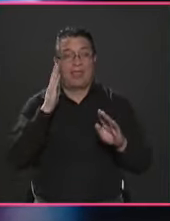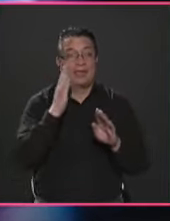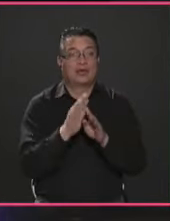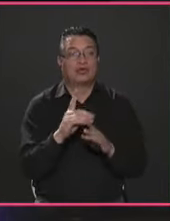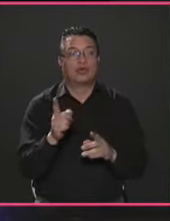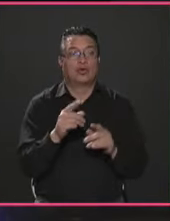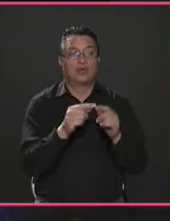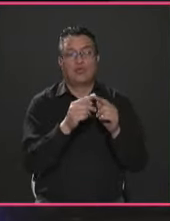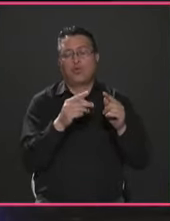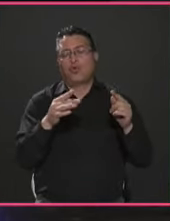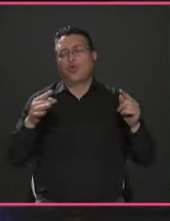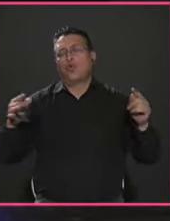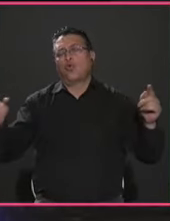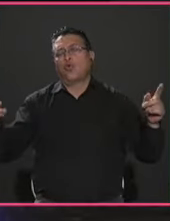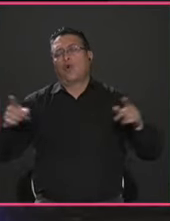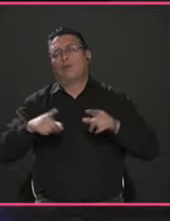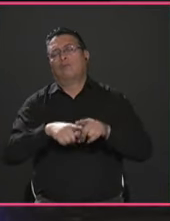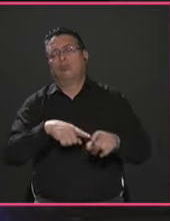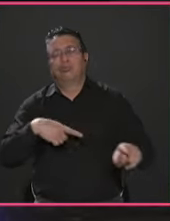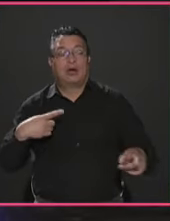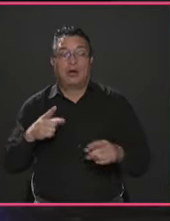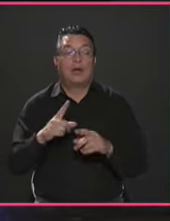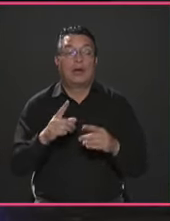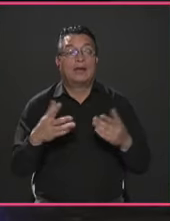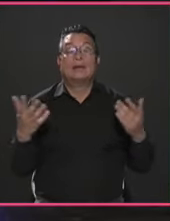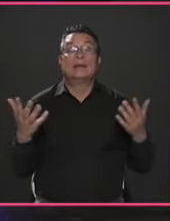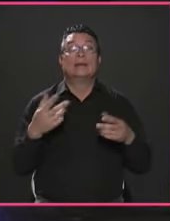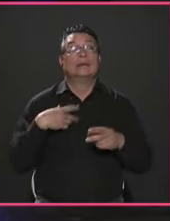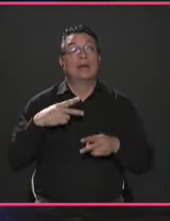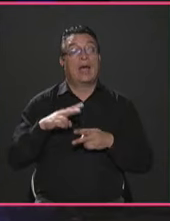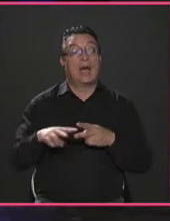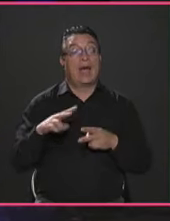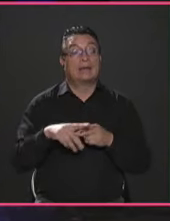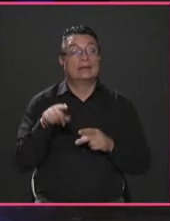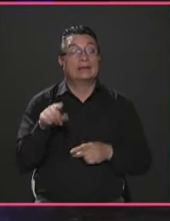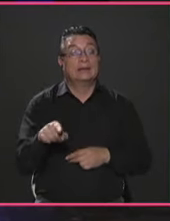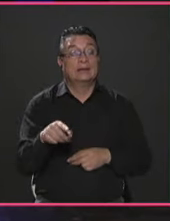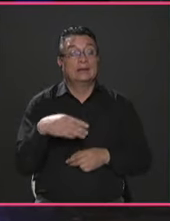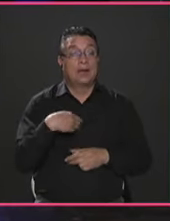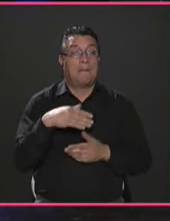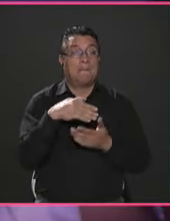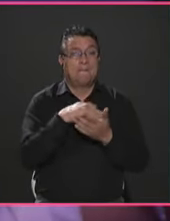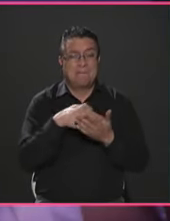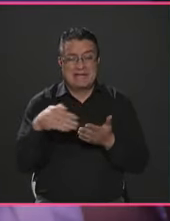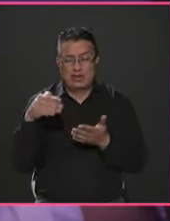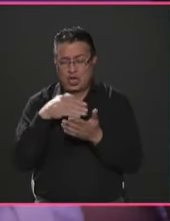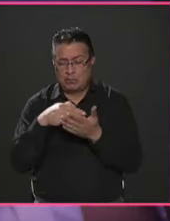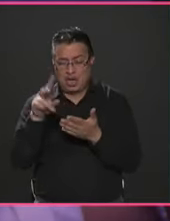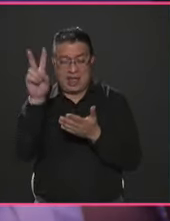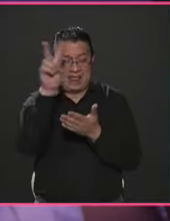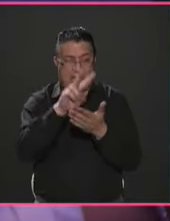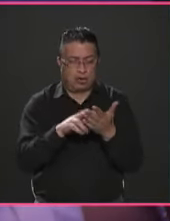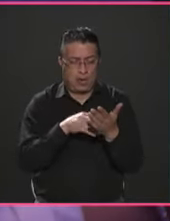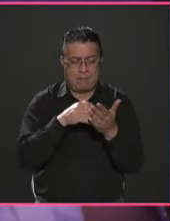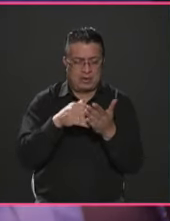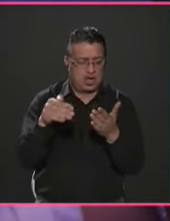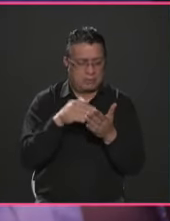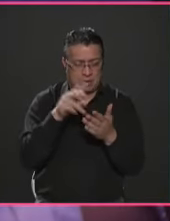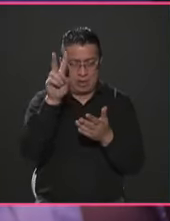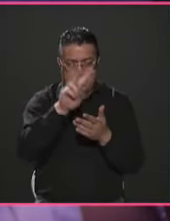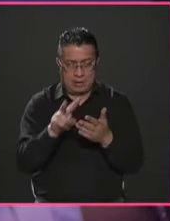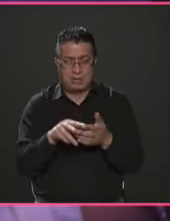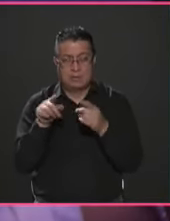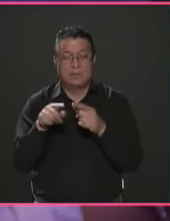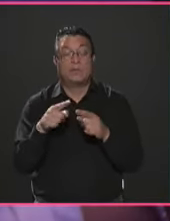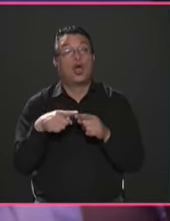gab una secuencia muy grande entonces en la práctica lo que obtenemos son millones de lecturas ya